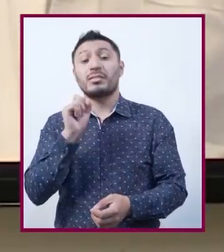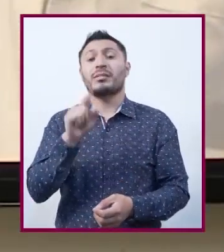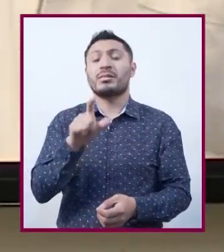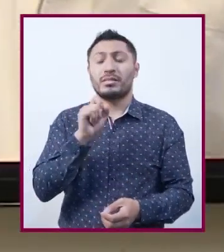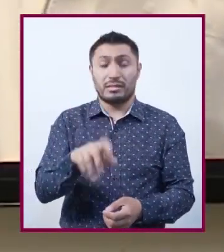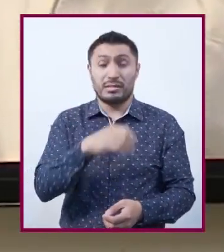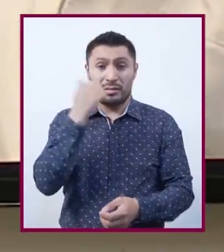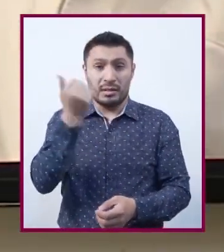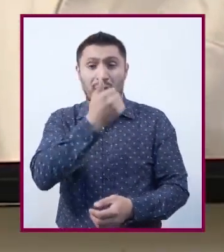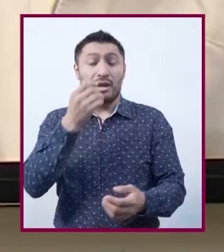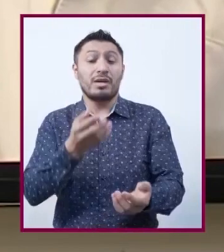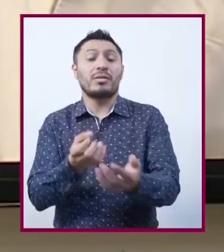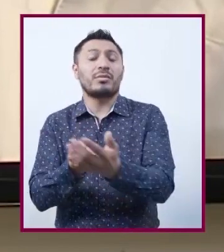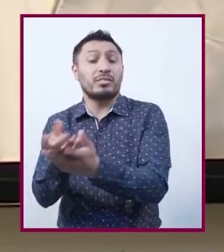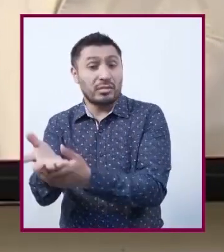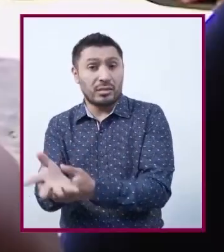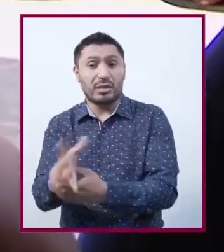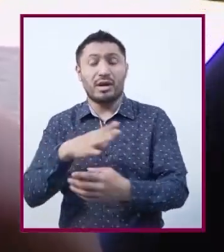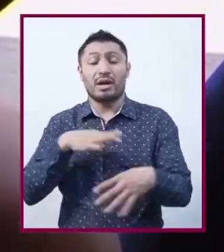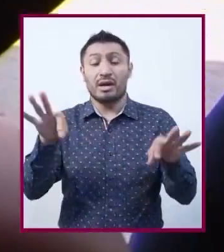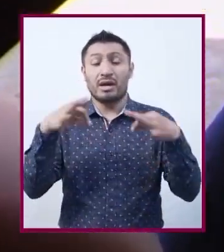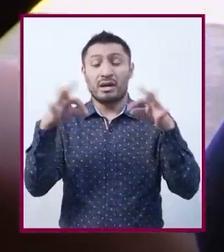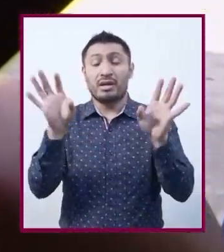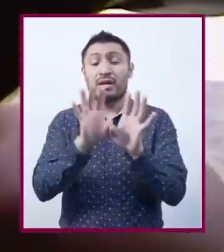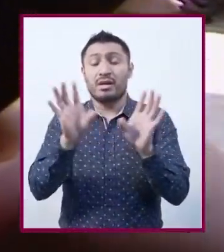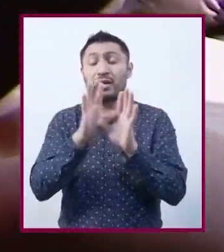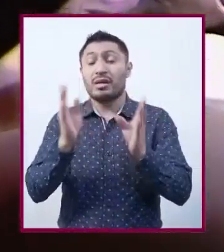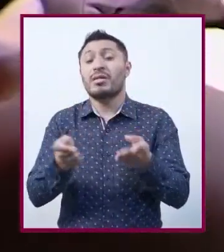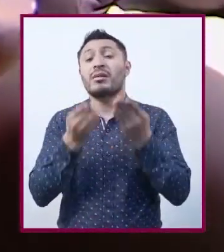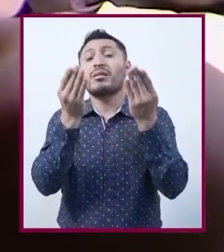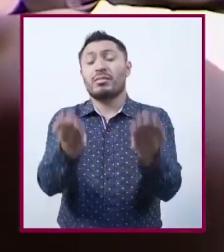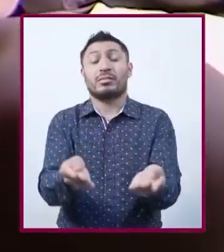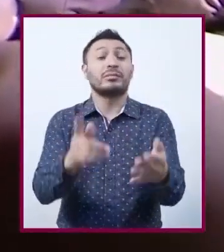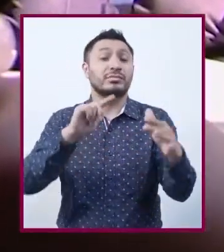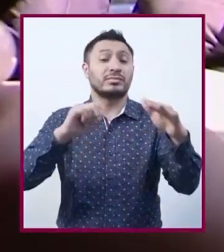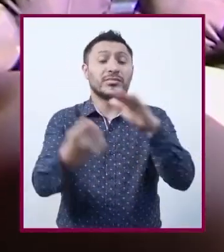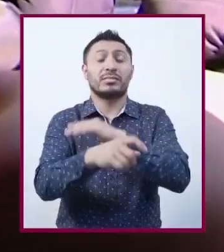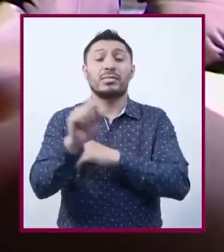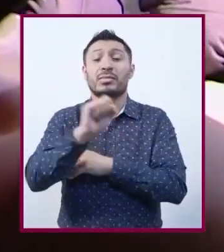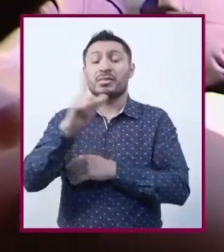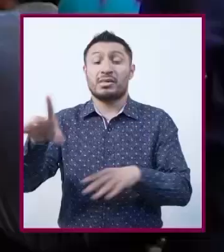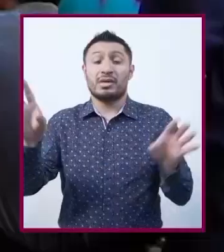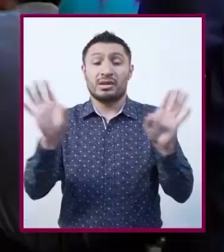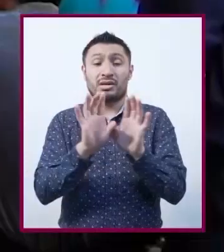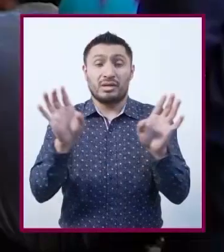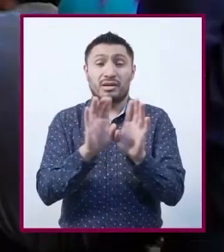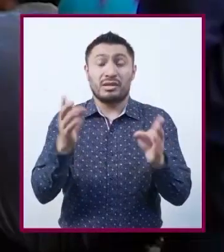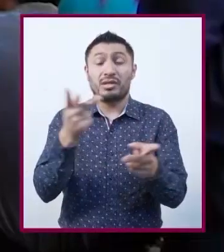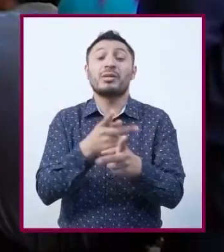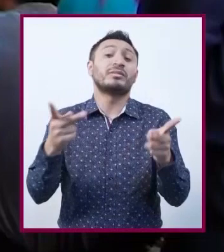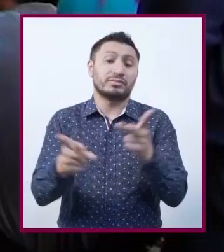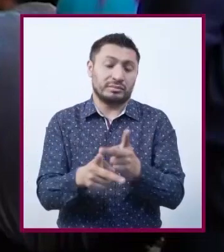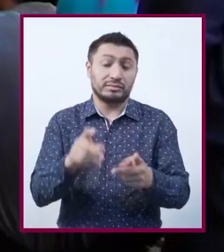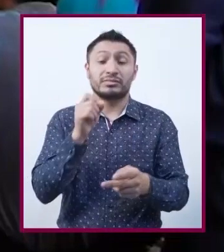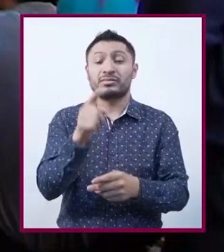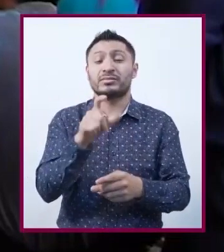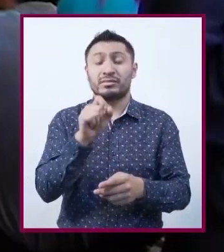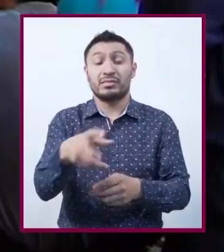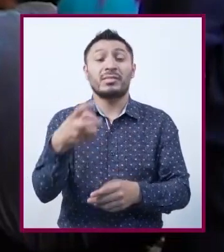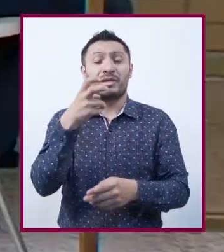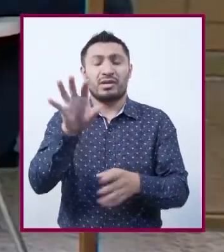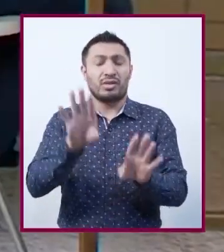estudiantes egresados reciben un título y cédula de técnico profesional y un certificado de bachillerato, lo que les